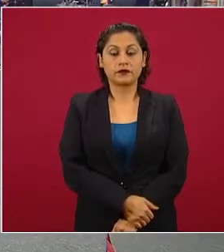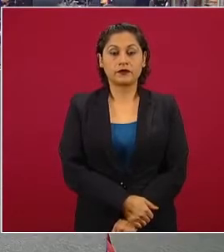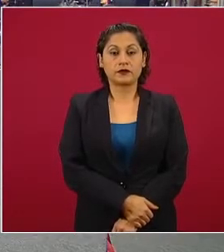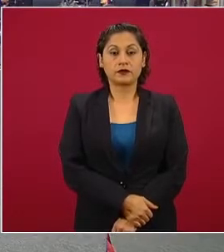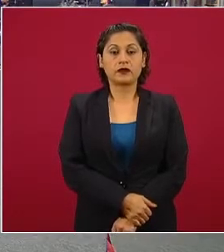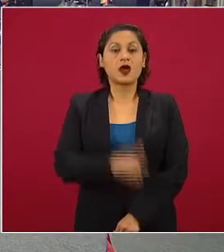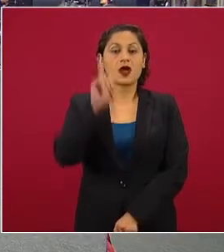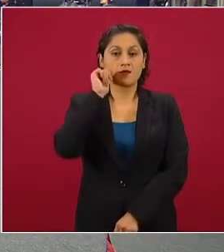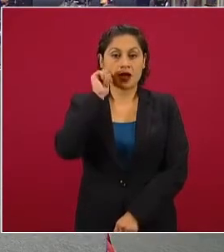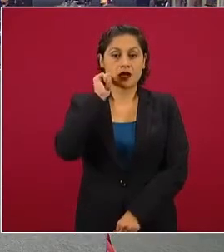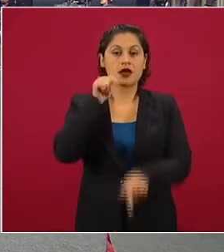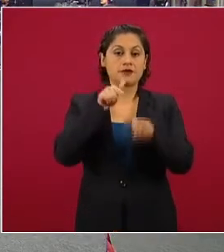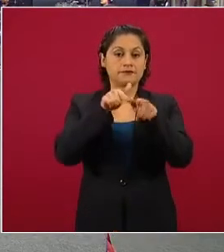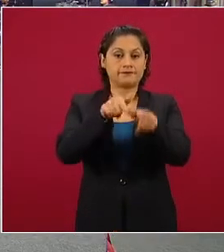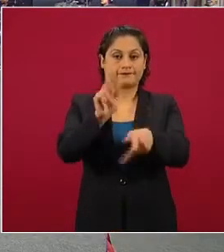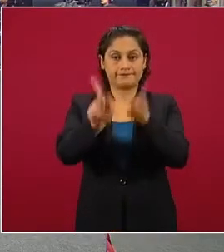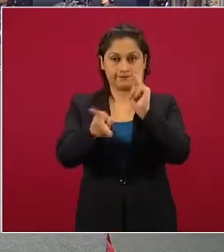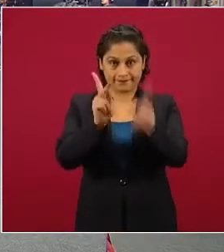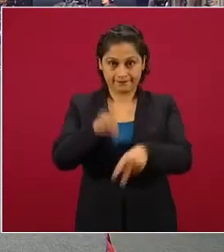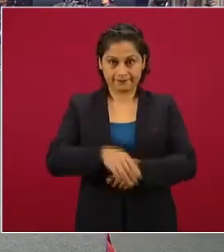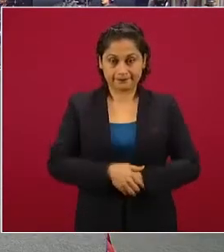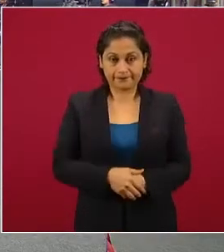Mañana hablamos.